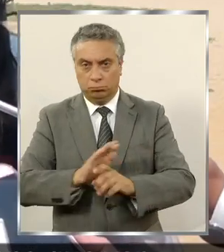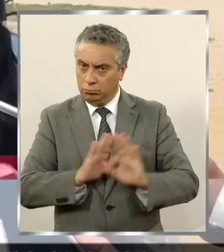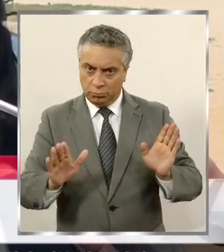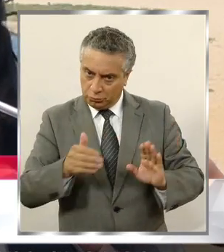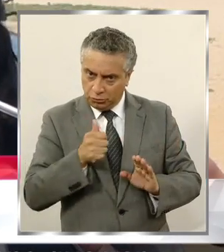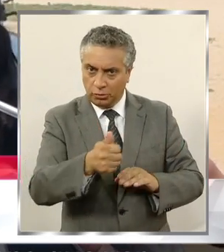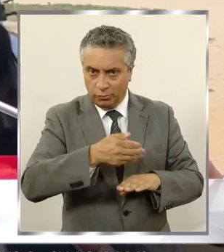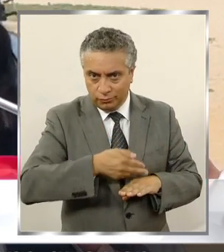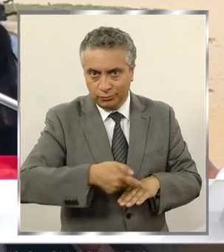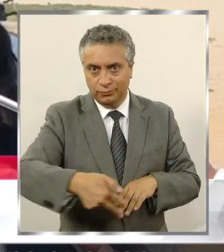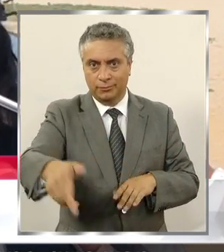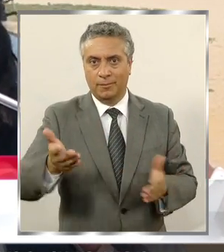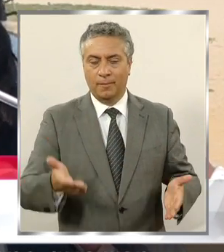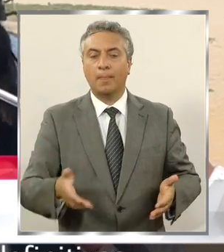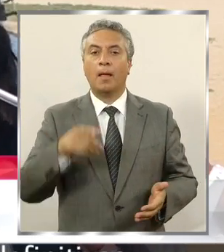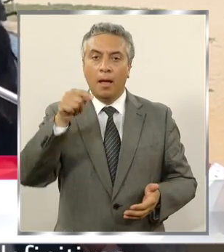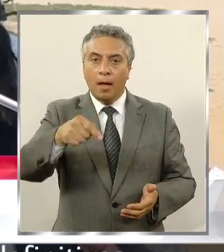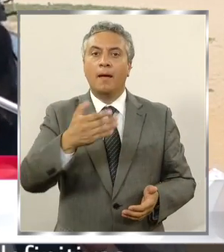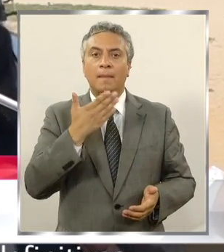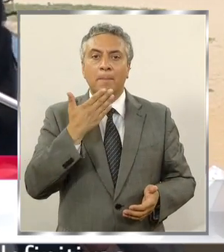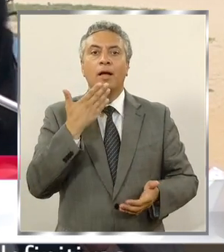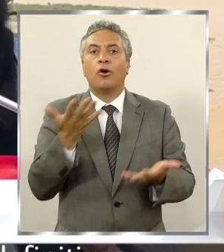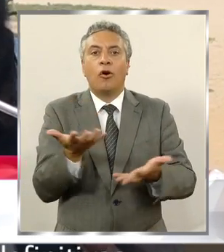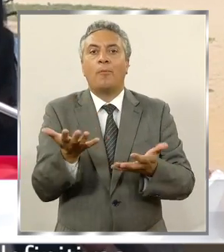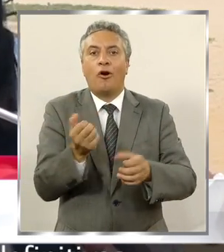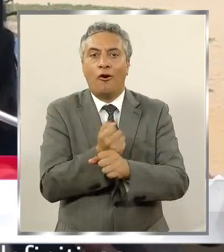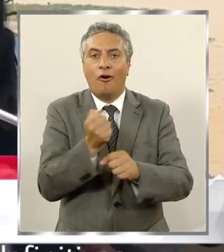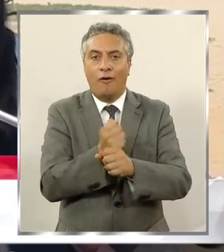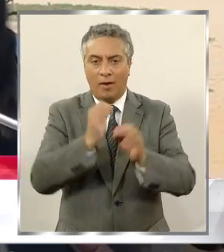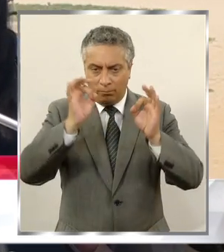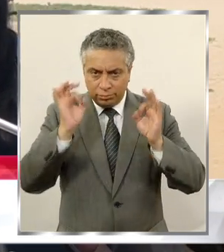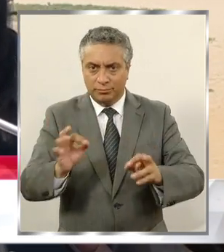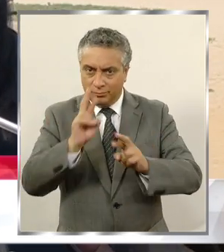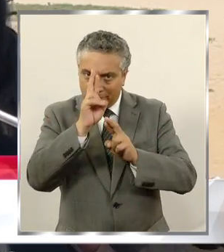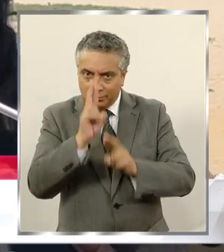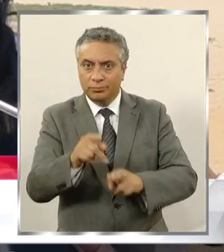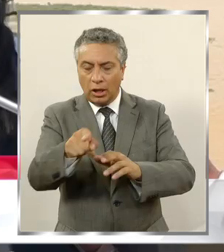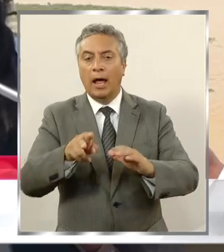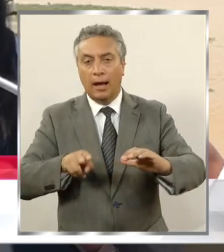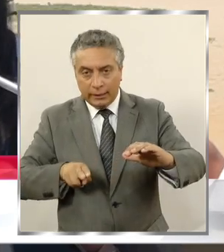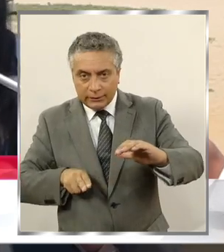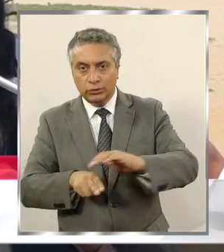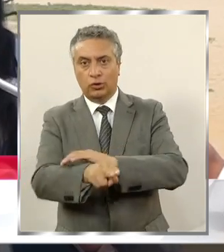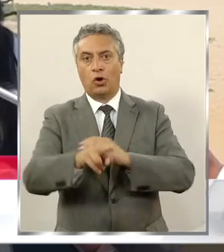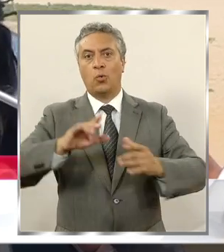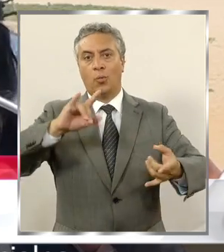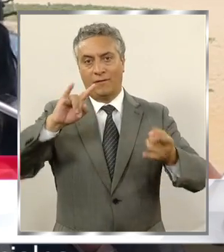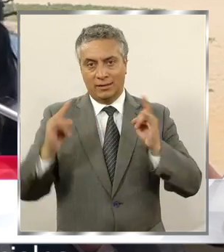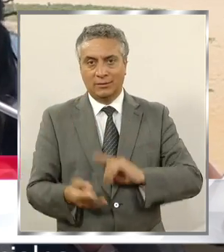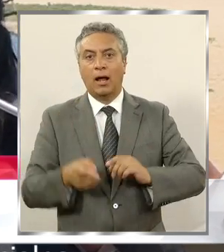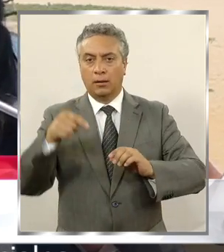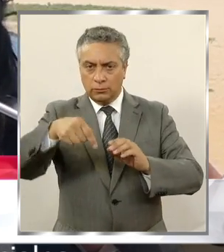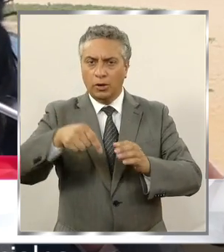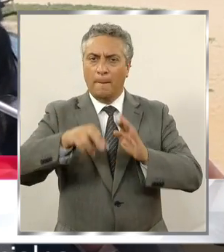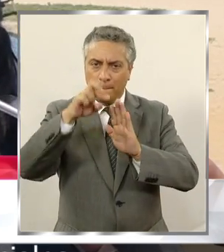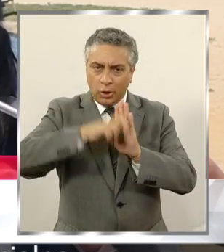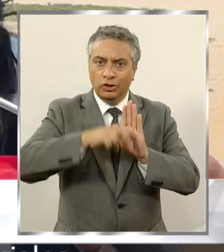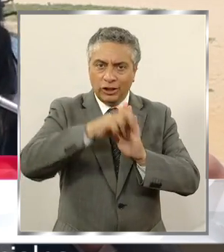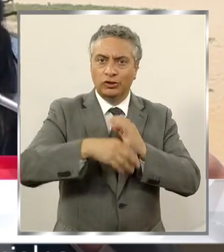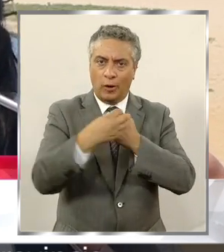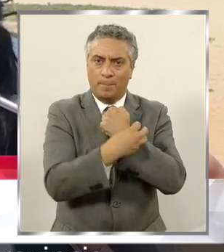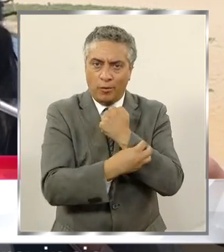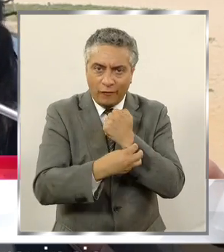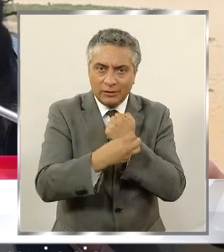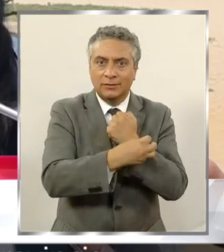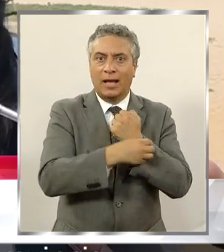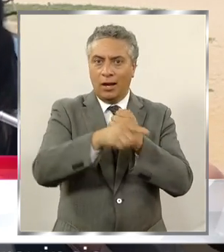Hay un desafío también que tiene que ver cómo generamos obras definitivas en los bordes costeros con acceso universal, generar proyectos provinciales,